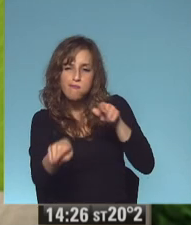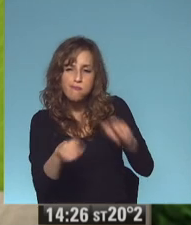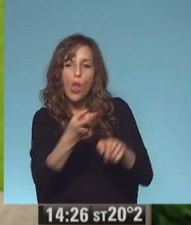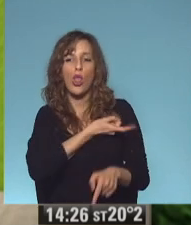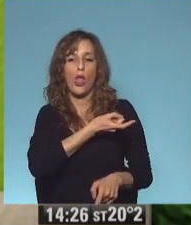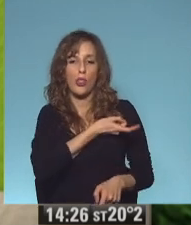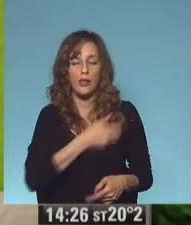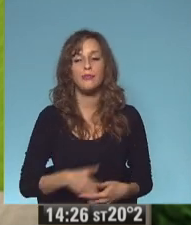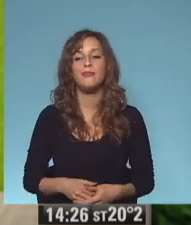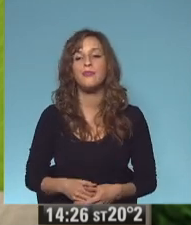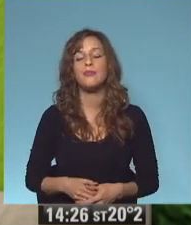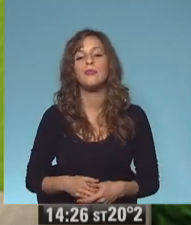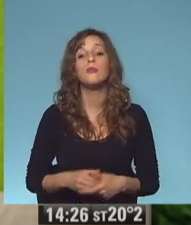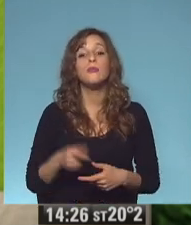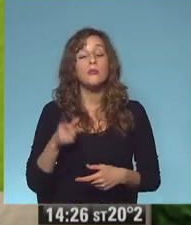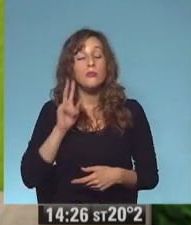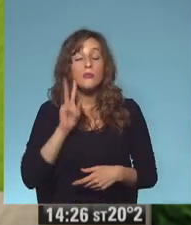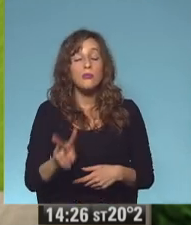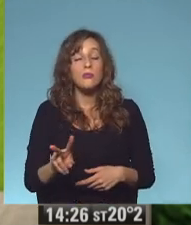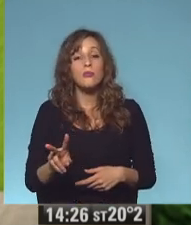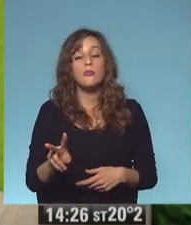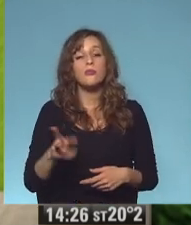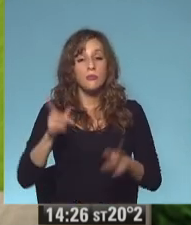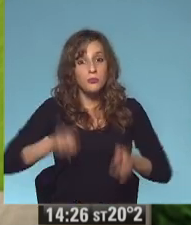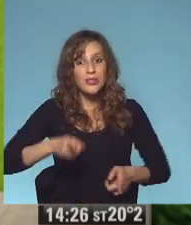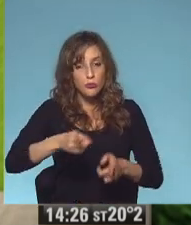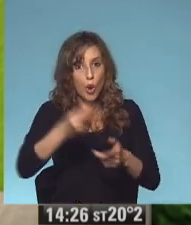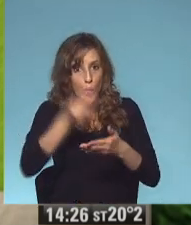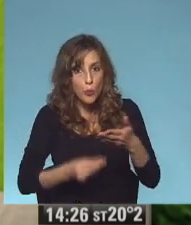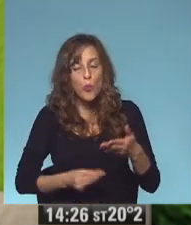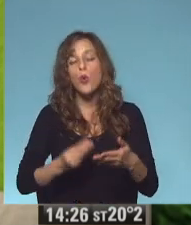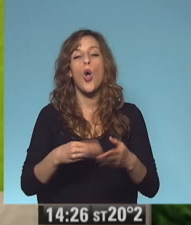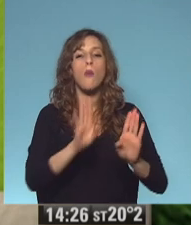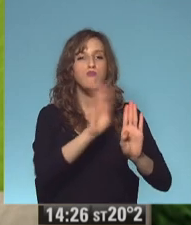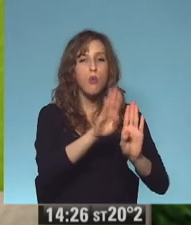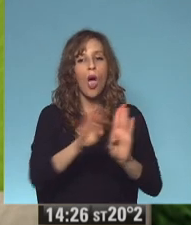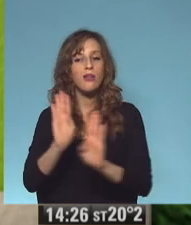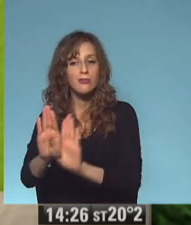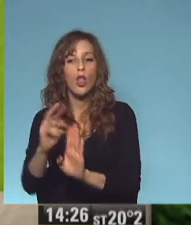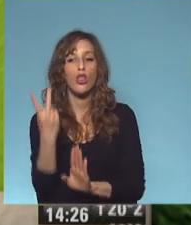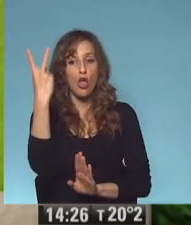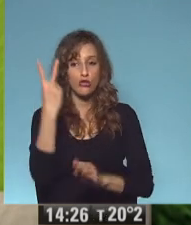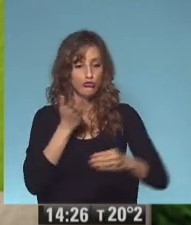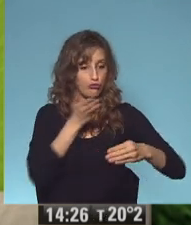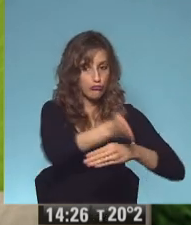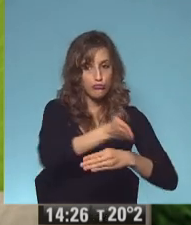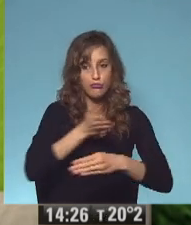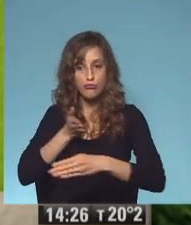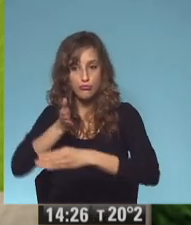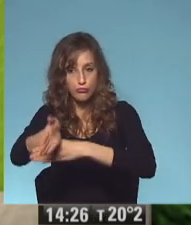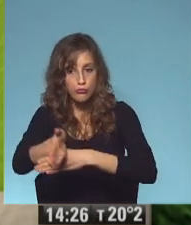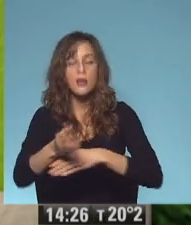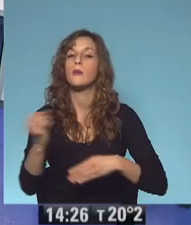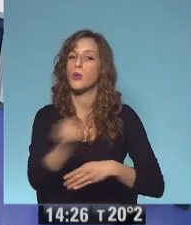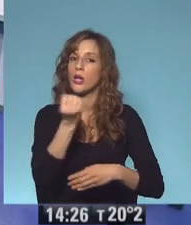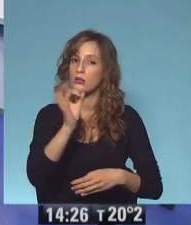Ubiquémonos en el plano. Sí. Tiene dos entradas este plano, ¿no? Dice la entrada oeste y la entrada este. Sí. Eso es importante